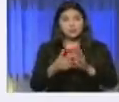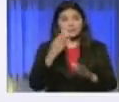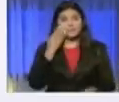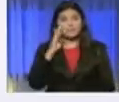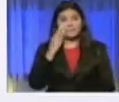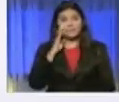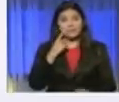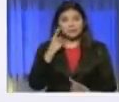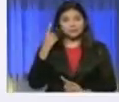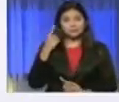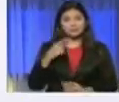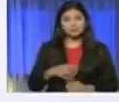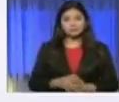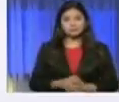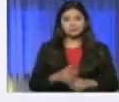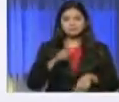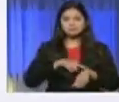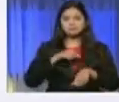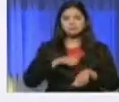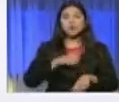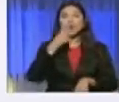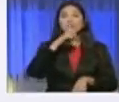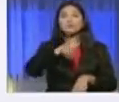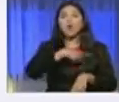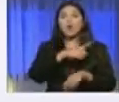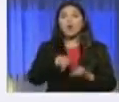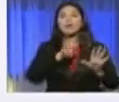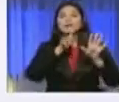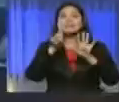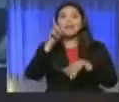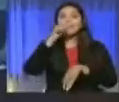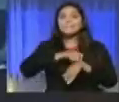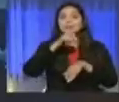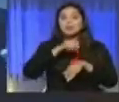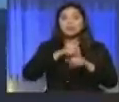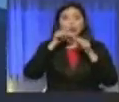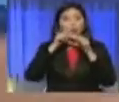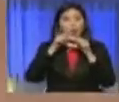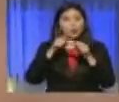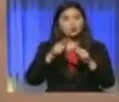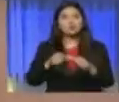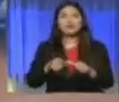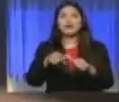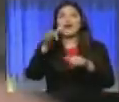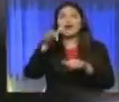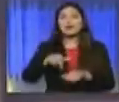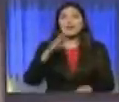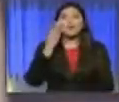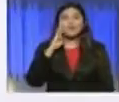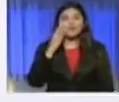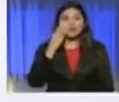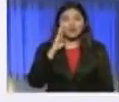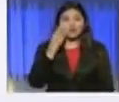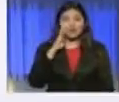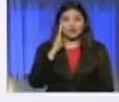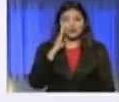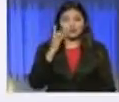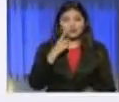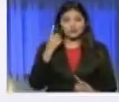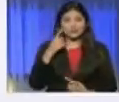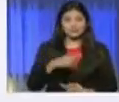está. Ya llevamos 1 hora 6 minutos de transmisión continua en este FaceTime